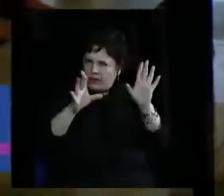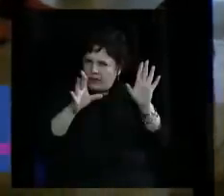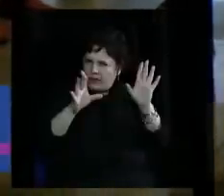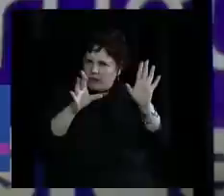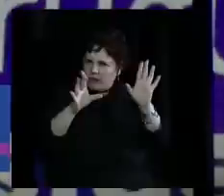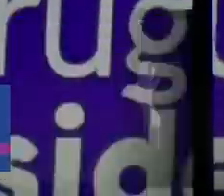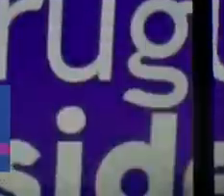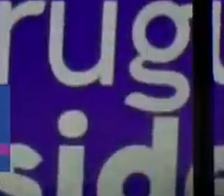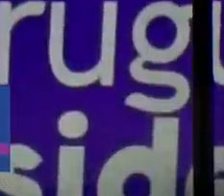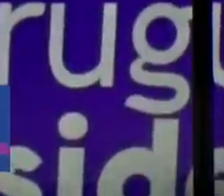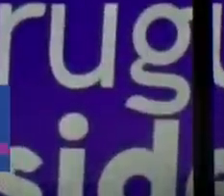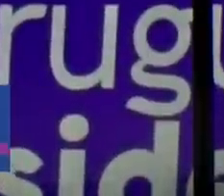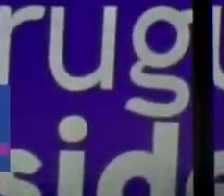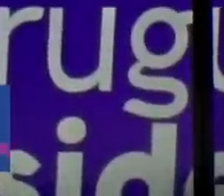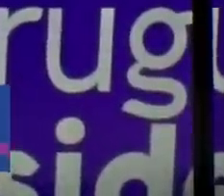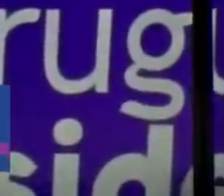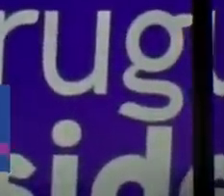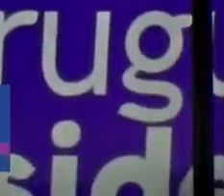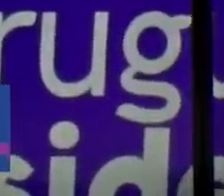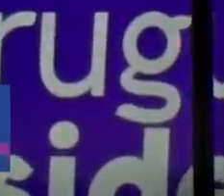era prácticamente de